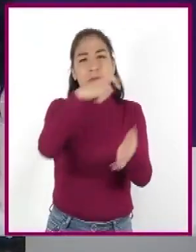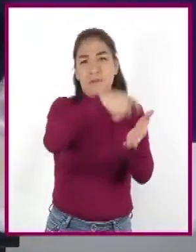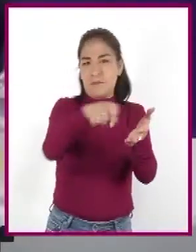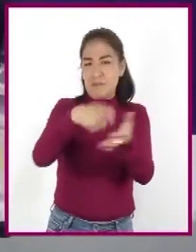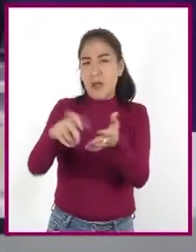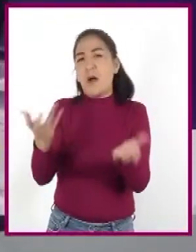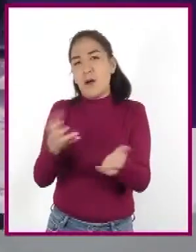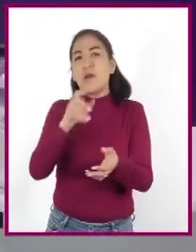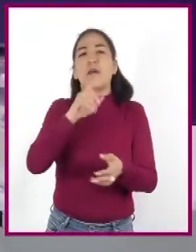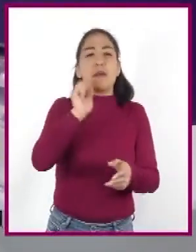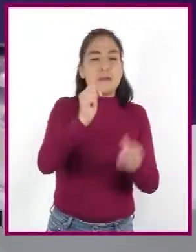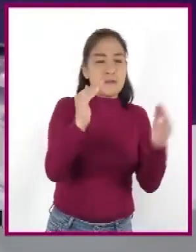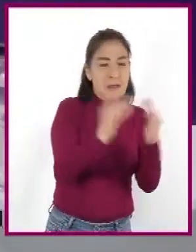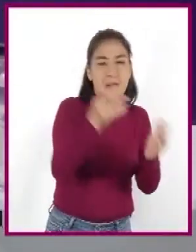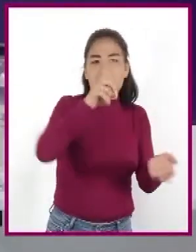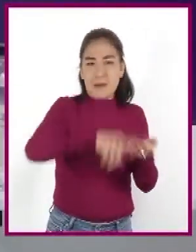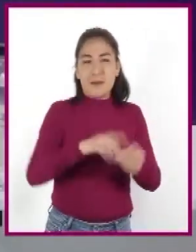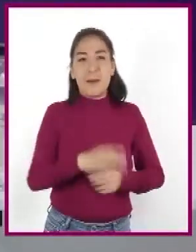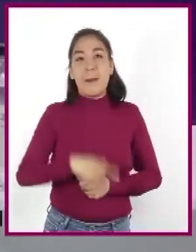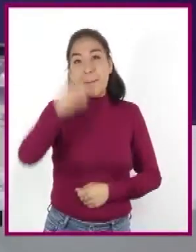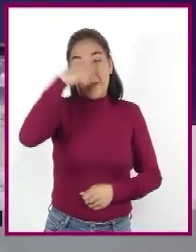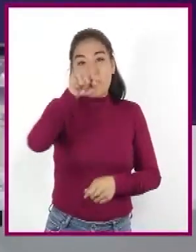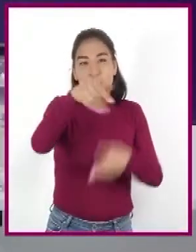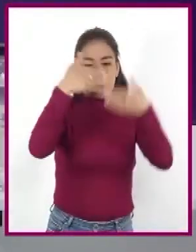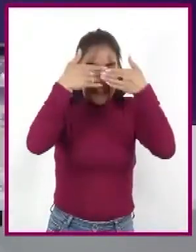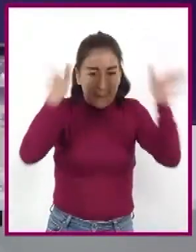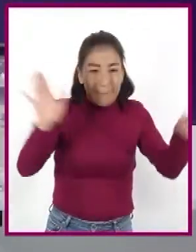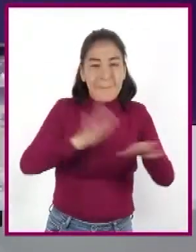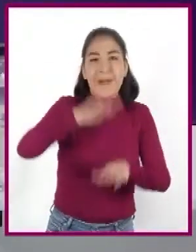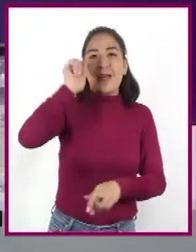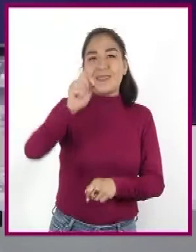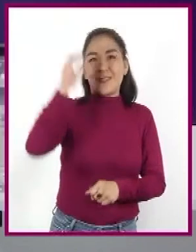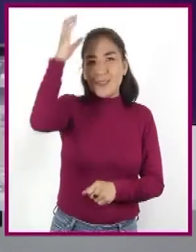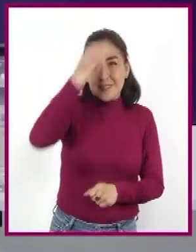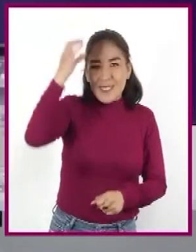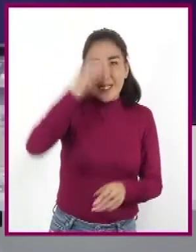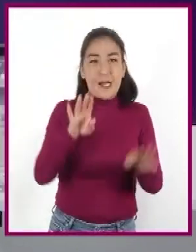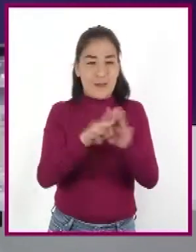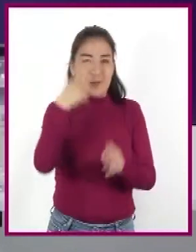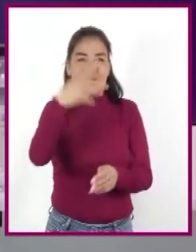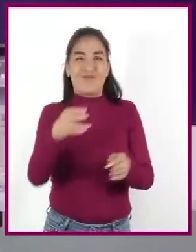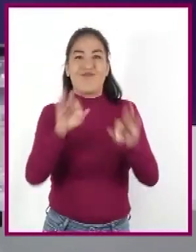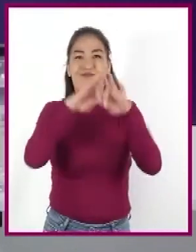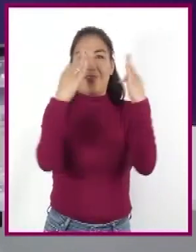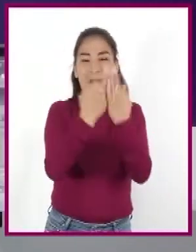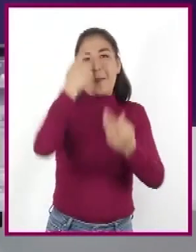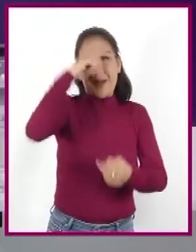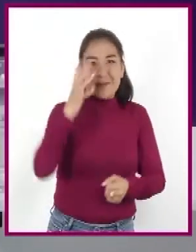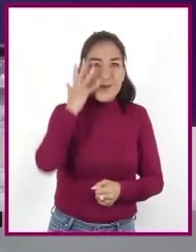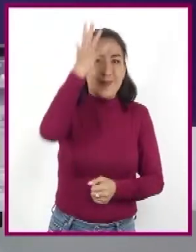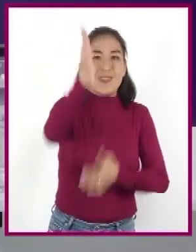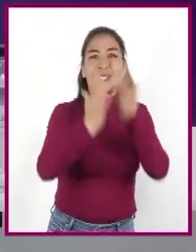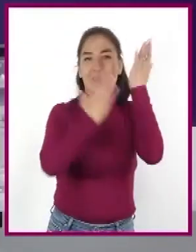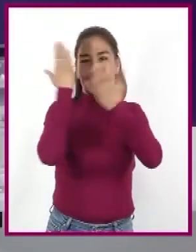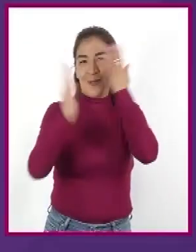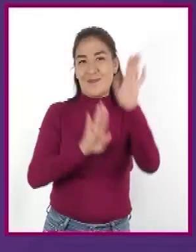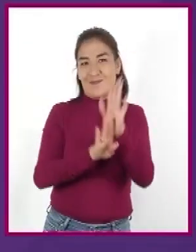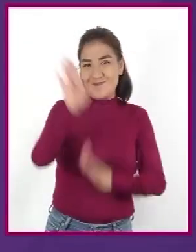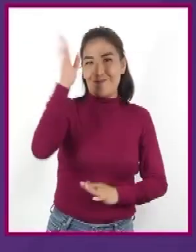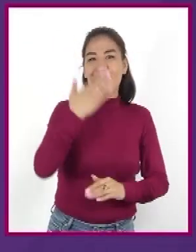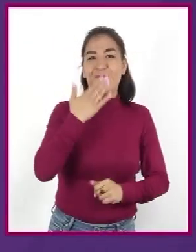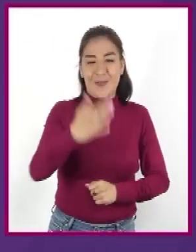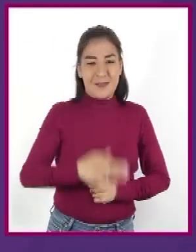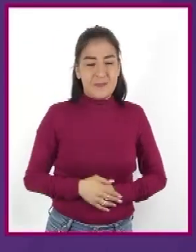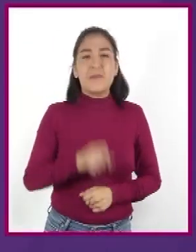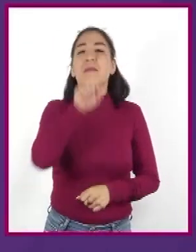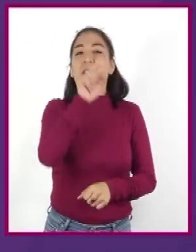Sus aprendizajes sobre la ciencia podrán ampliarse para continuar su formación académica exitosamente. También